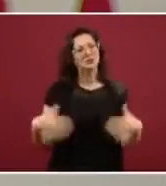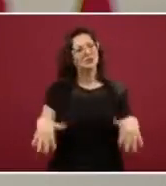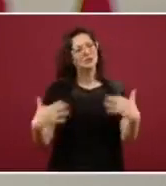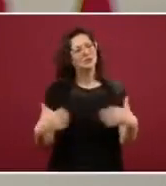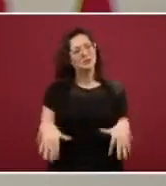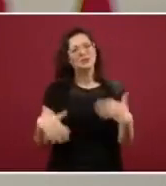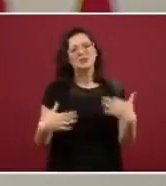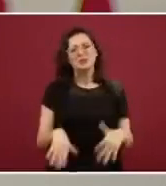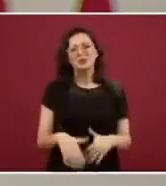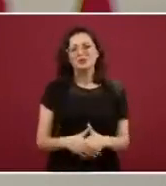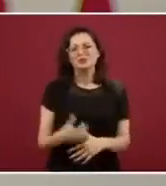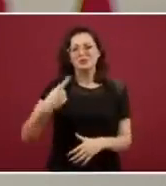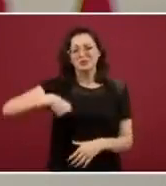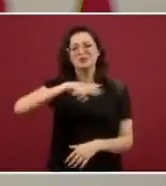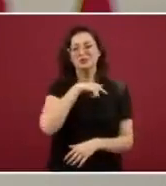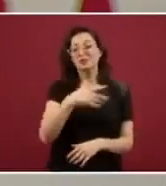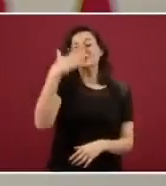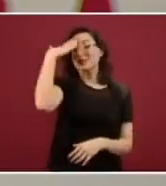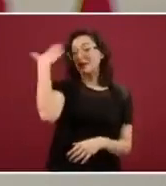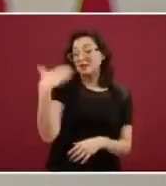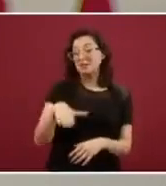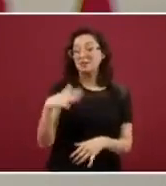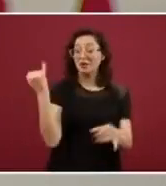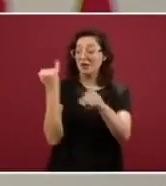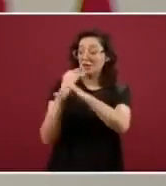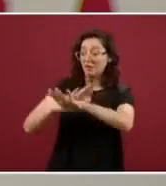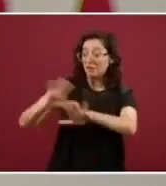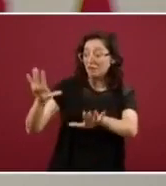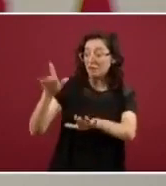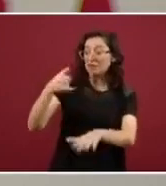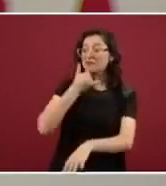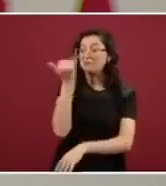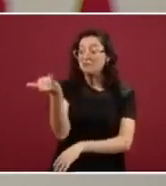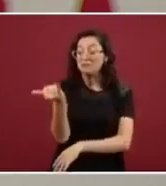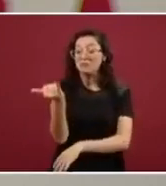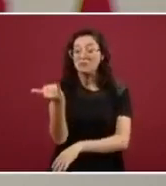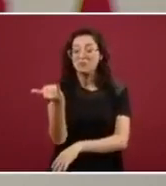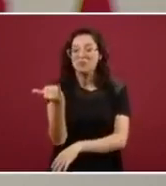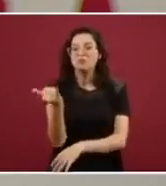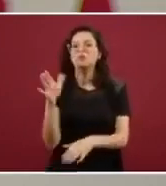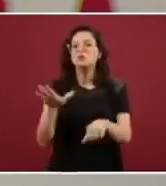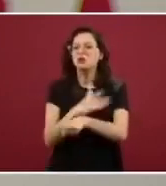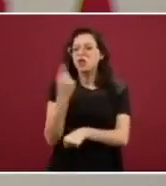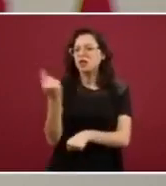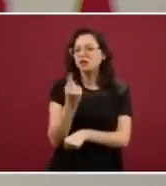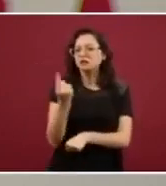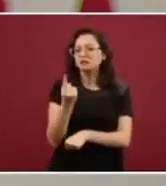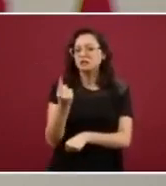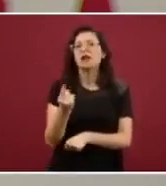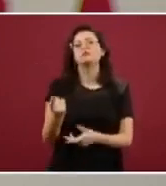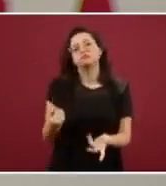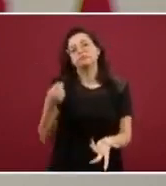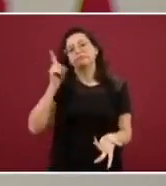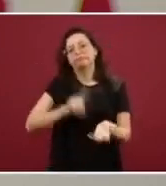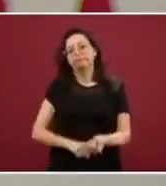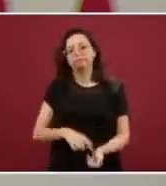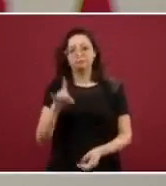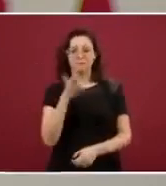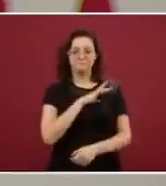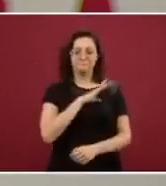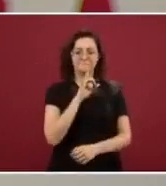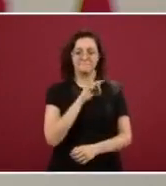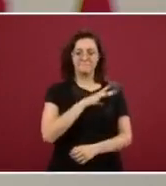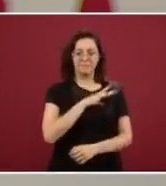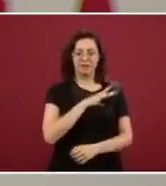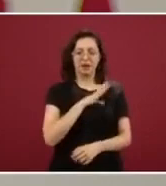está plenamente estudiado, que puede ser parte, por un lado, del miedo. Como dijimos hace unos